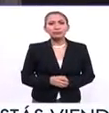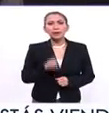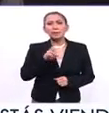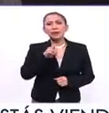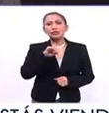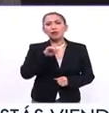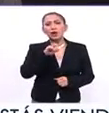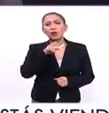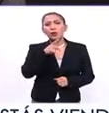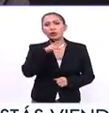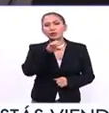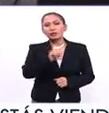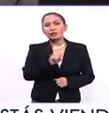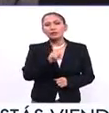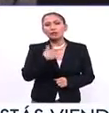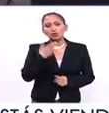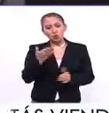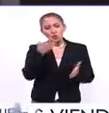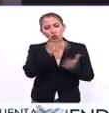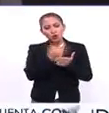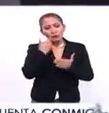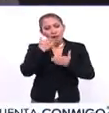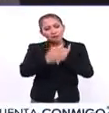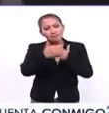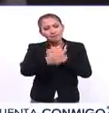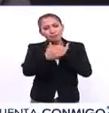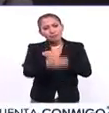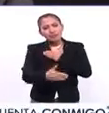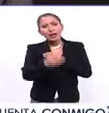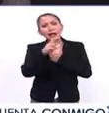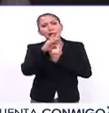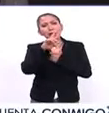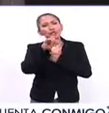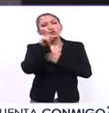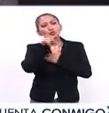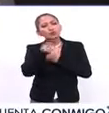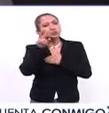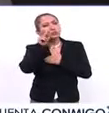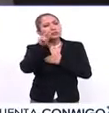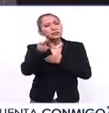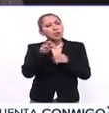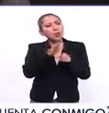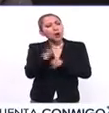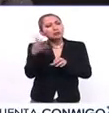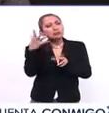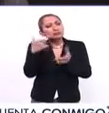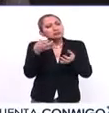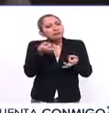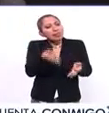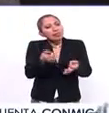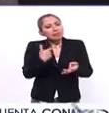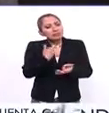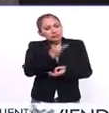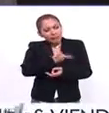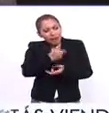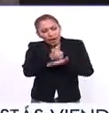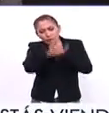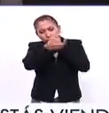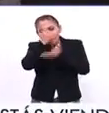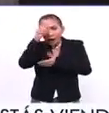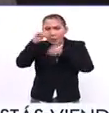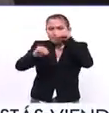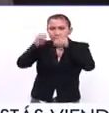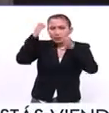Marisol Argüelles, pues tú te metiste fuerte al archivo de Remedios Varo. ¿Qué cosas te sorprendieron y que te ayudaron a montar esta